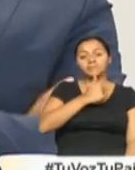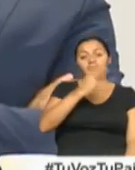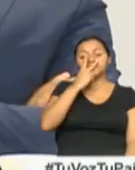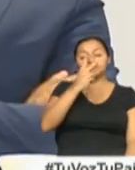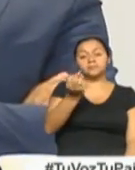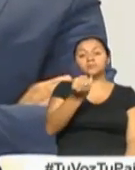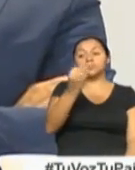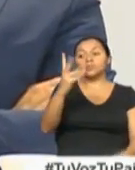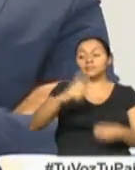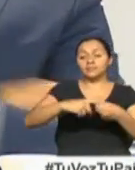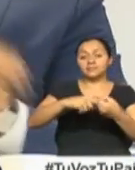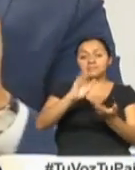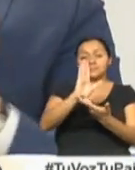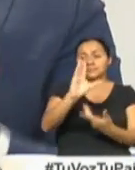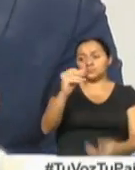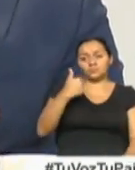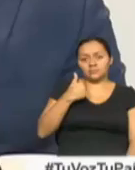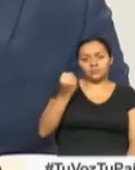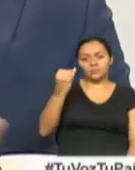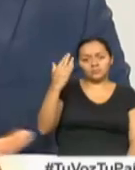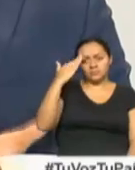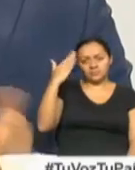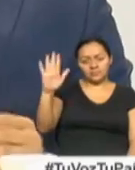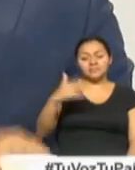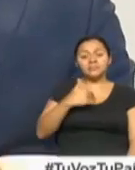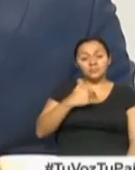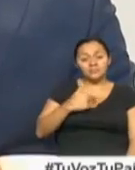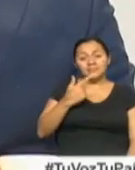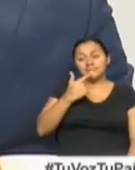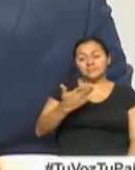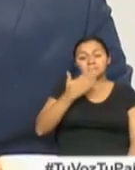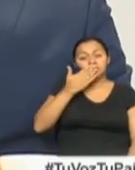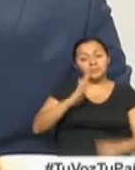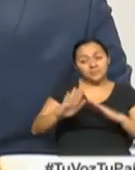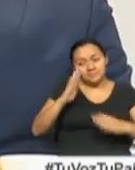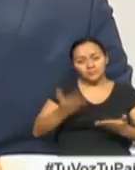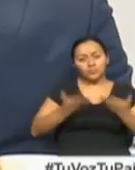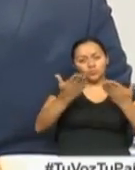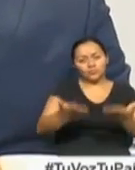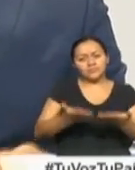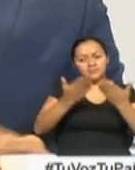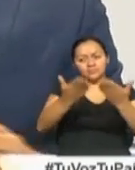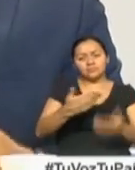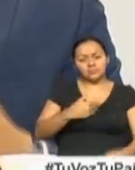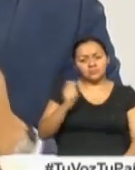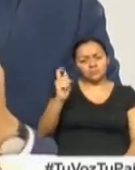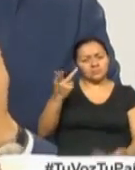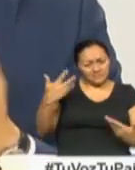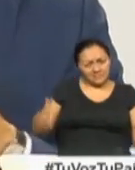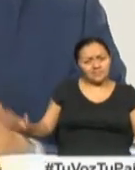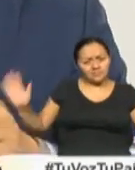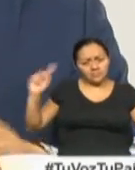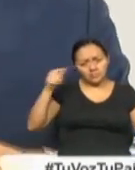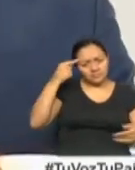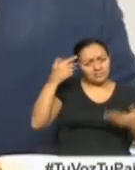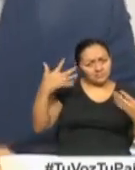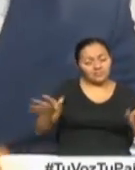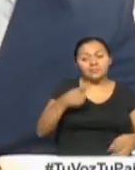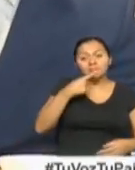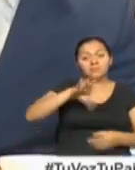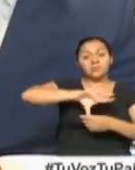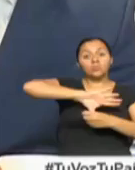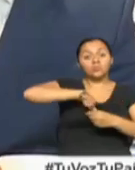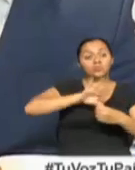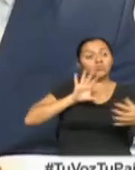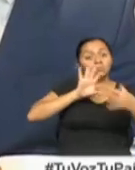afiliados al día existían. Ofrecieron cosas que ya se están cumpliendo, que ya se están haciendo, que los consulados en manos de los migrantes, eso ya está desde el inicio